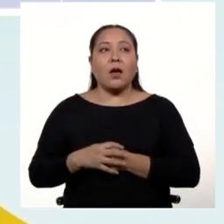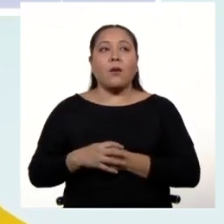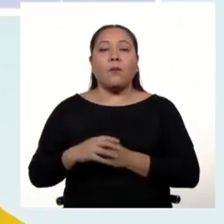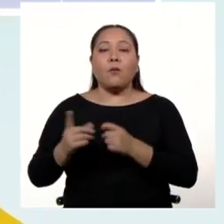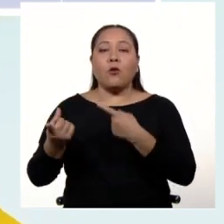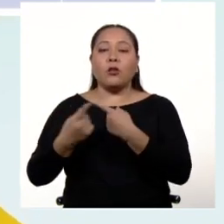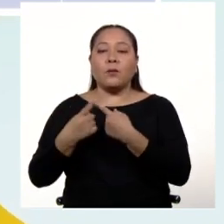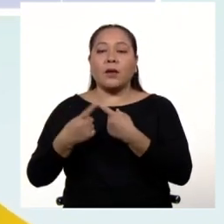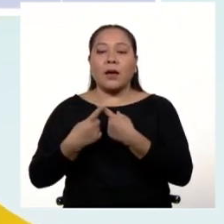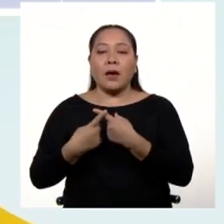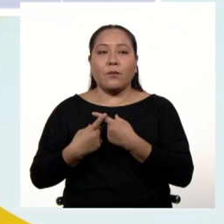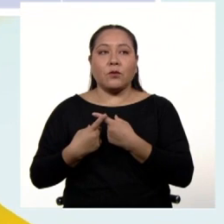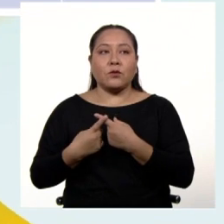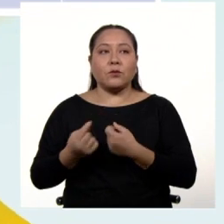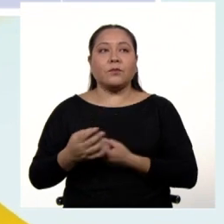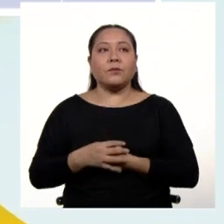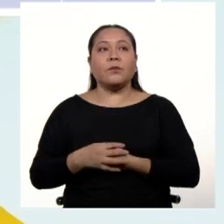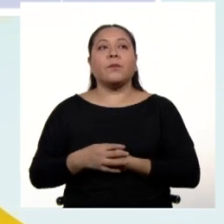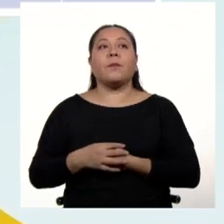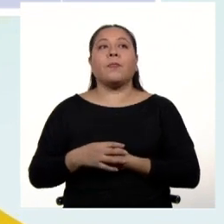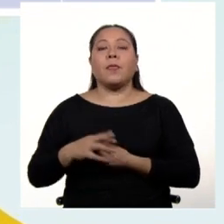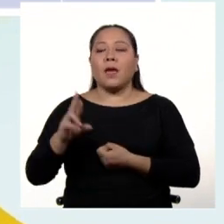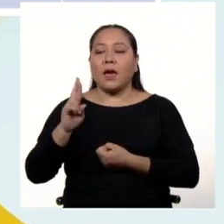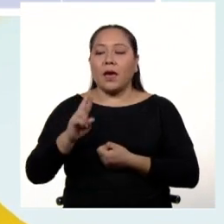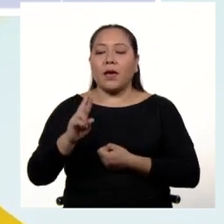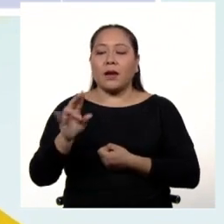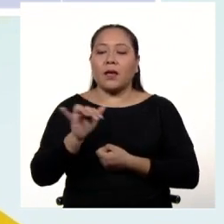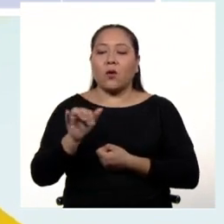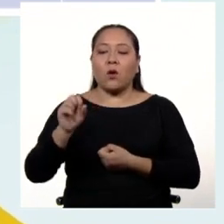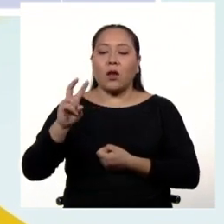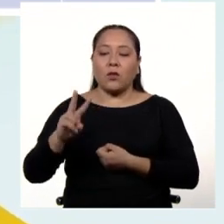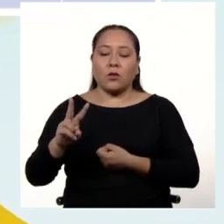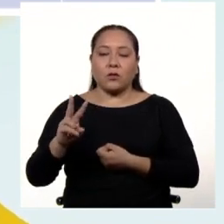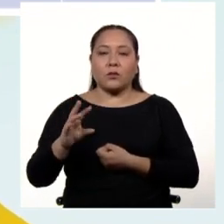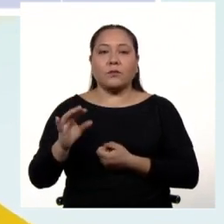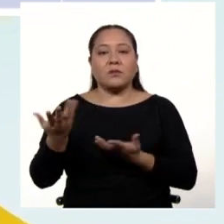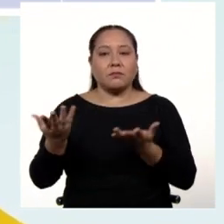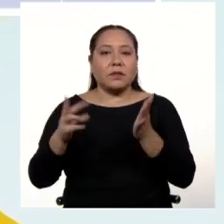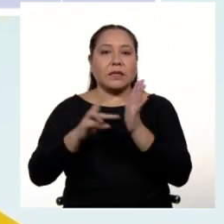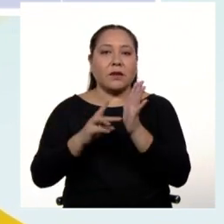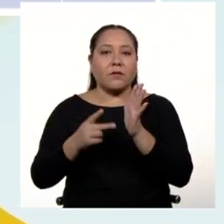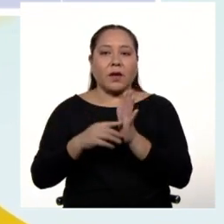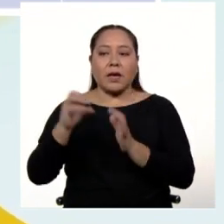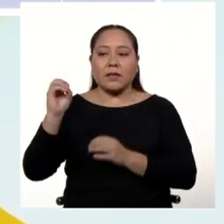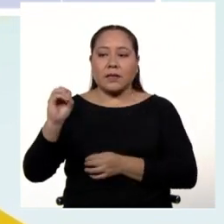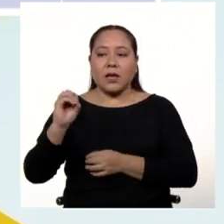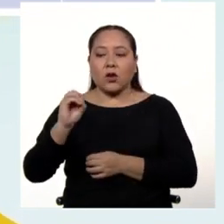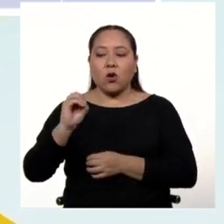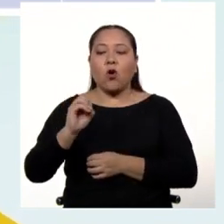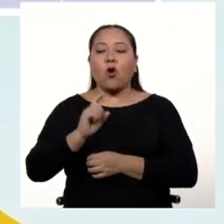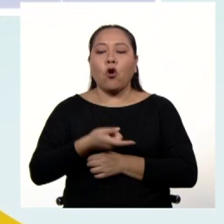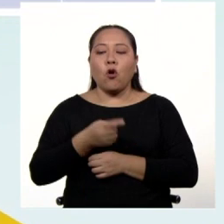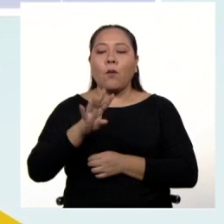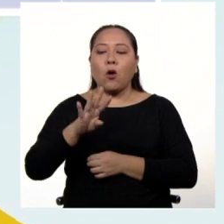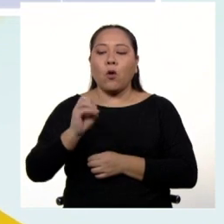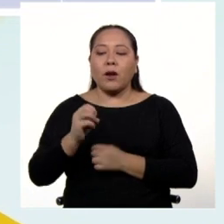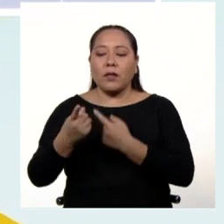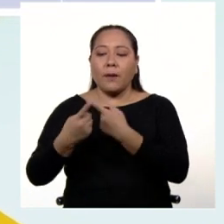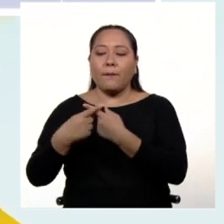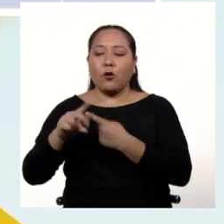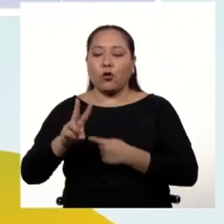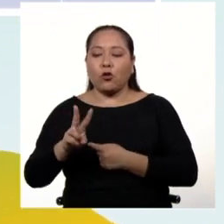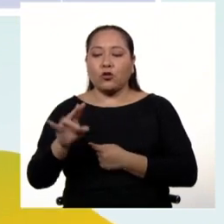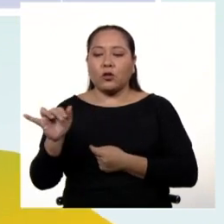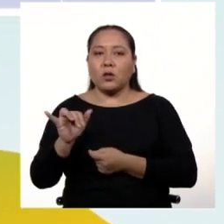multiplicamos al primer término por la razón R que es igual a 2, es decir, 0,40 que multiplica por